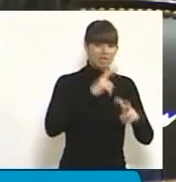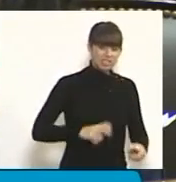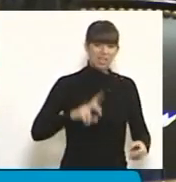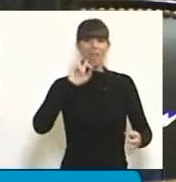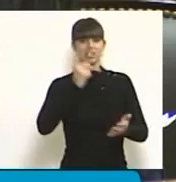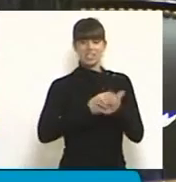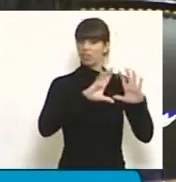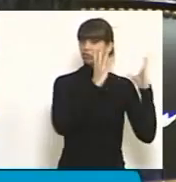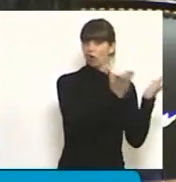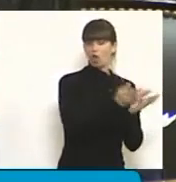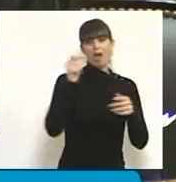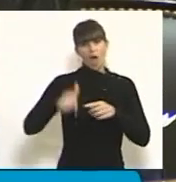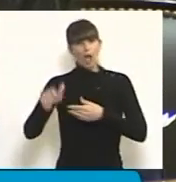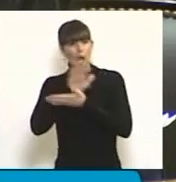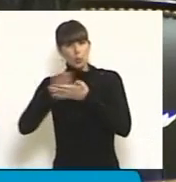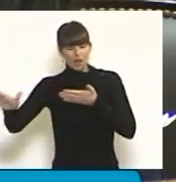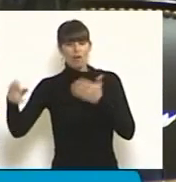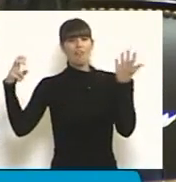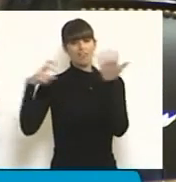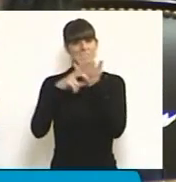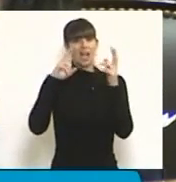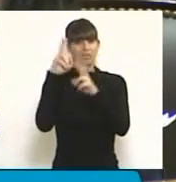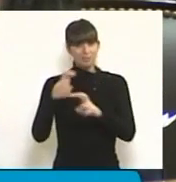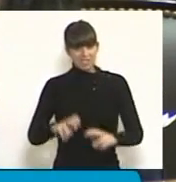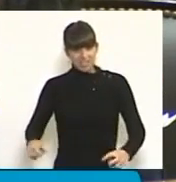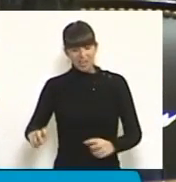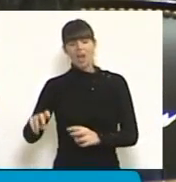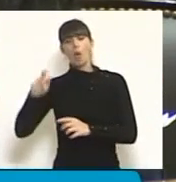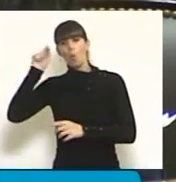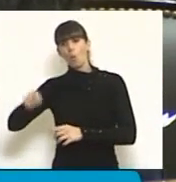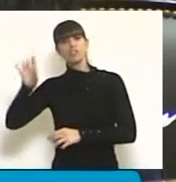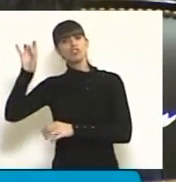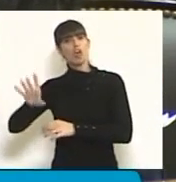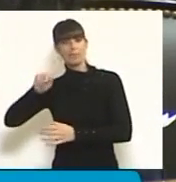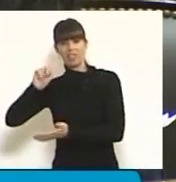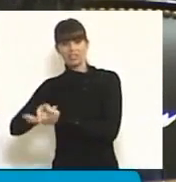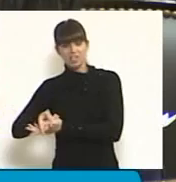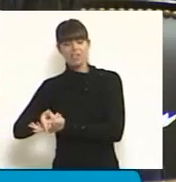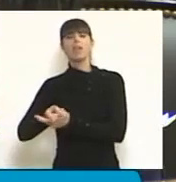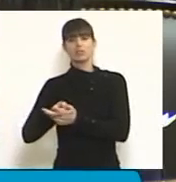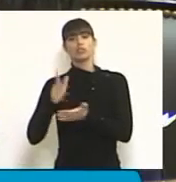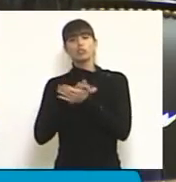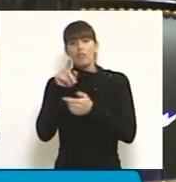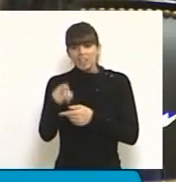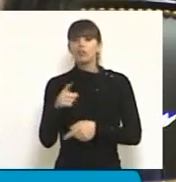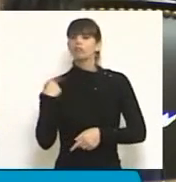buenas que he destacado, nosotros vamos a acompañar este proceso de